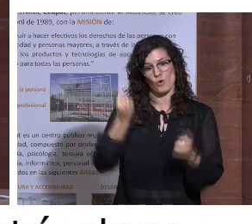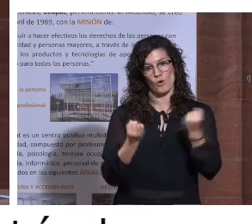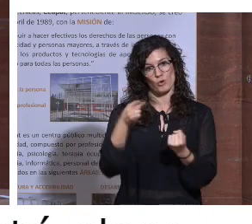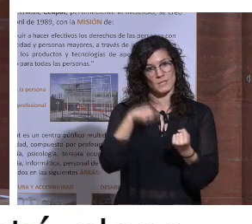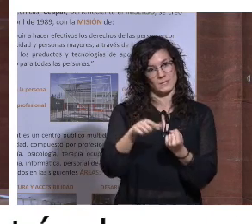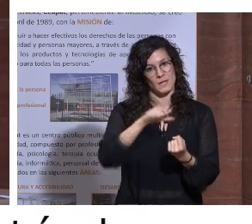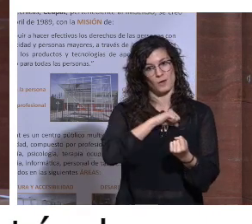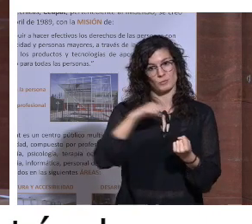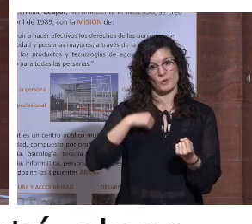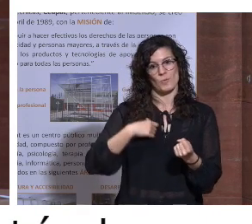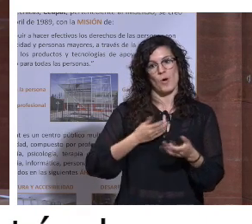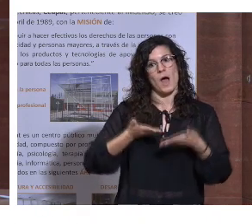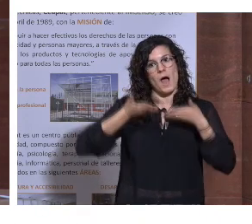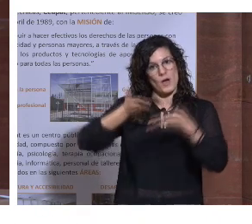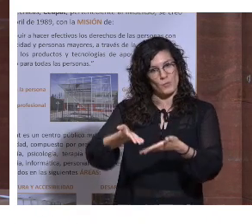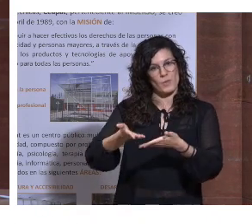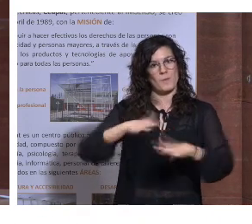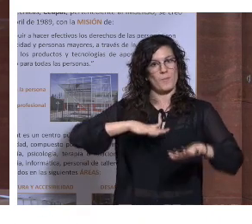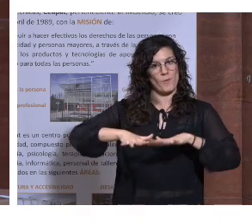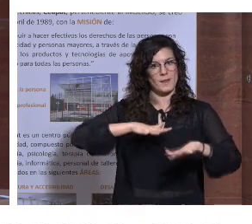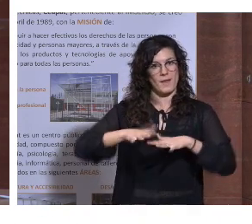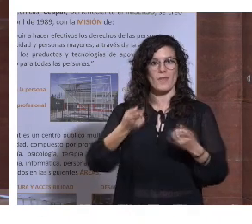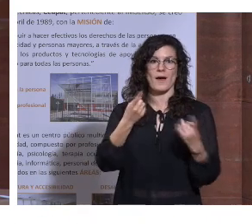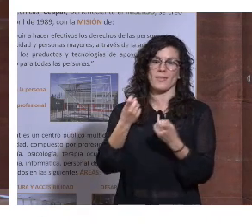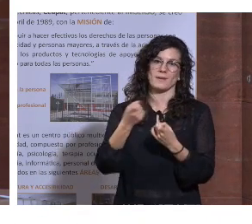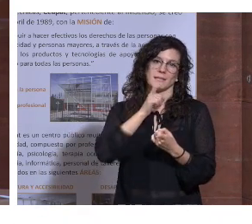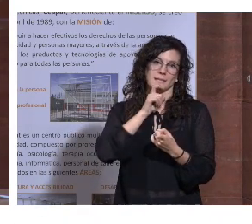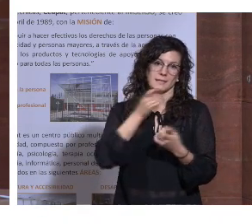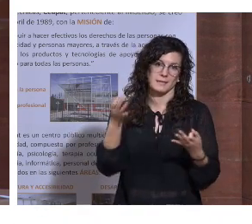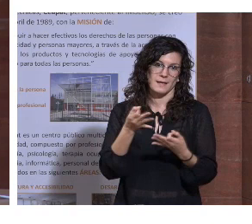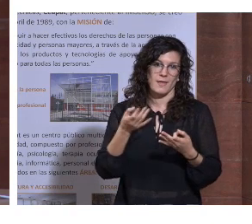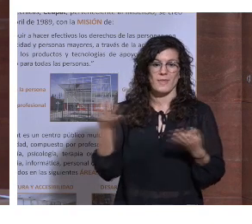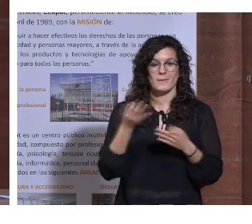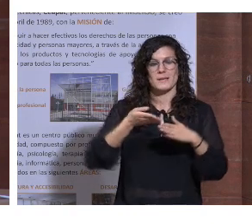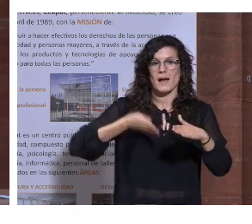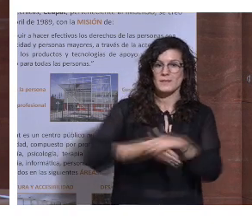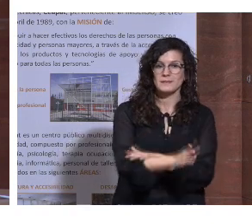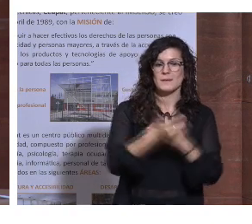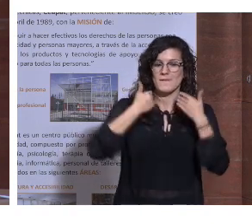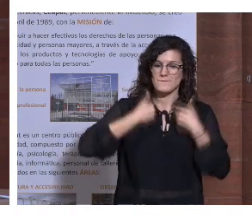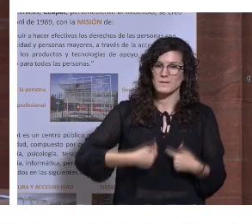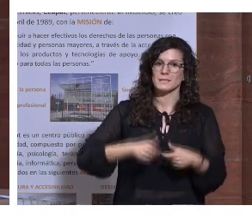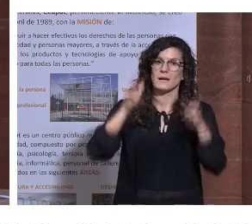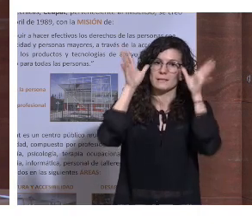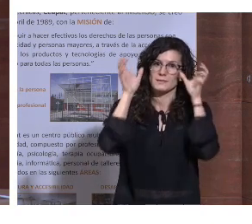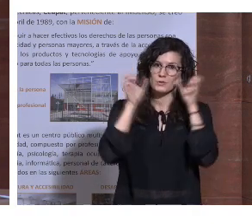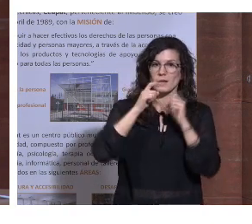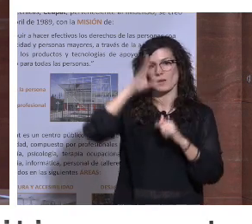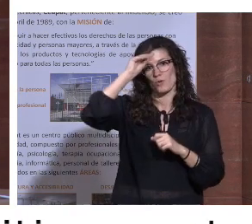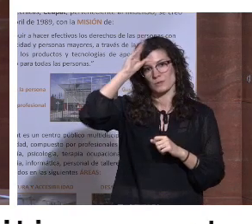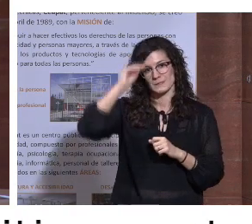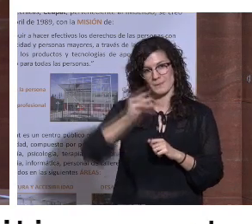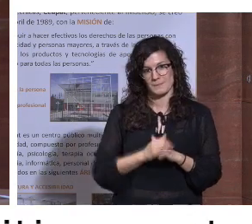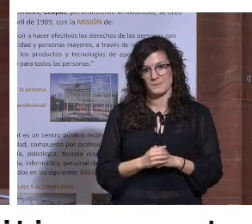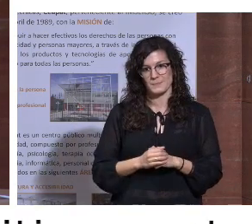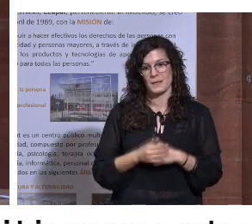un facilitador de la movilidad, tiene que ser accesible física, sensorial y cognitivamente. Y creo por la